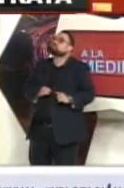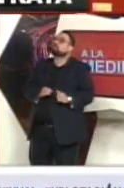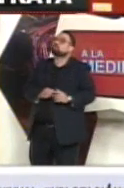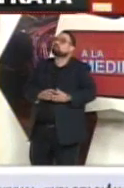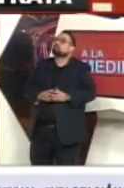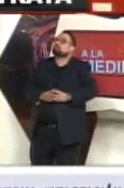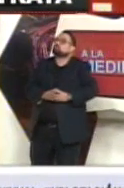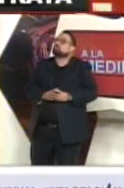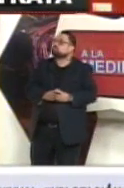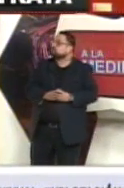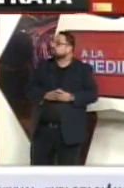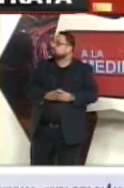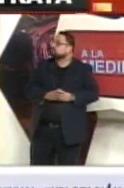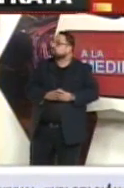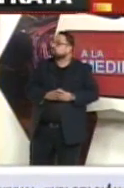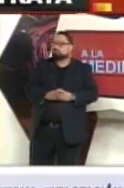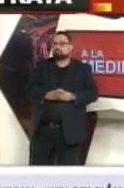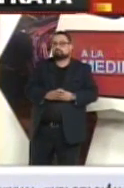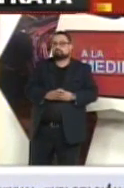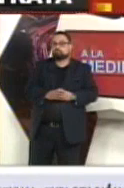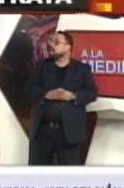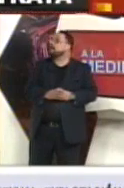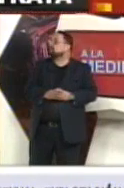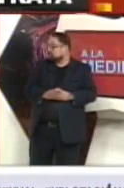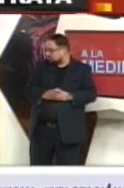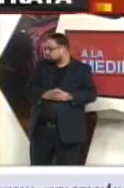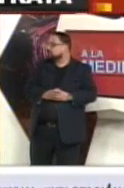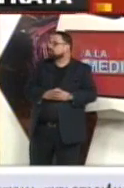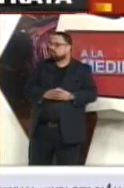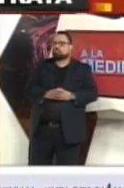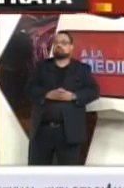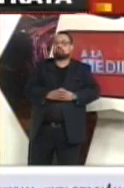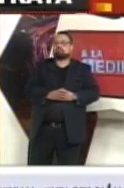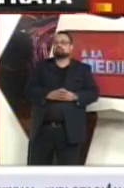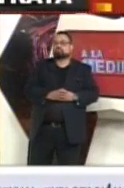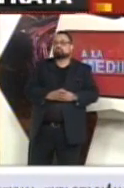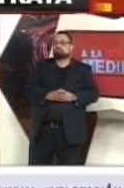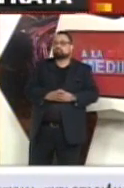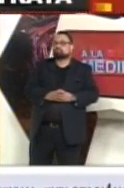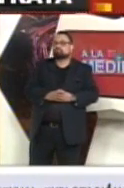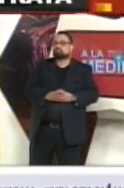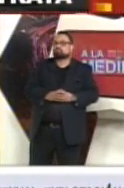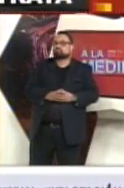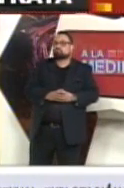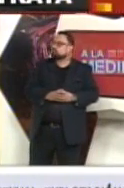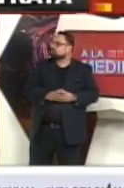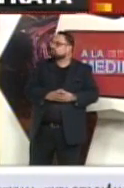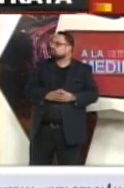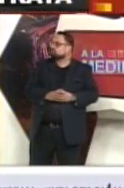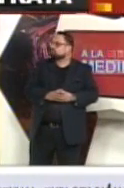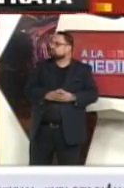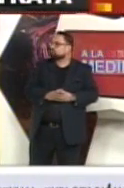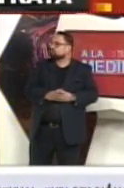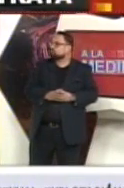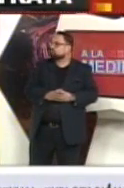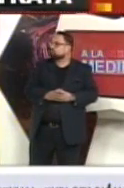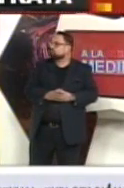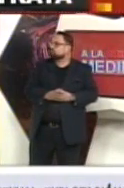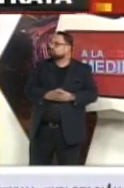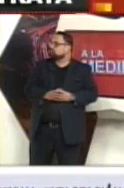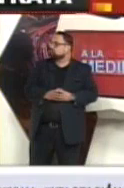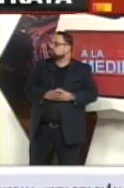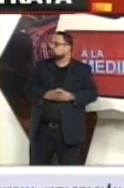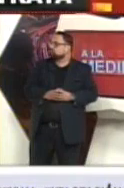conocida como la trata de personas la esclavitud moderna así es y que exhibe diferentes formas y de las cual también se llegan de diferentes